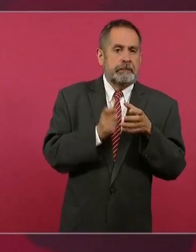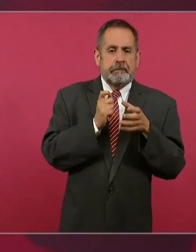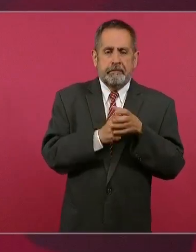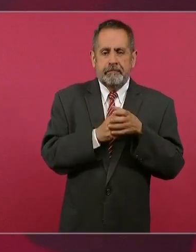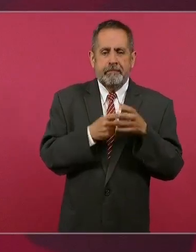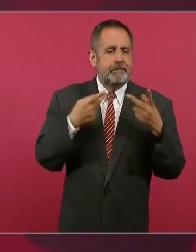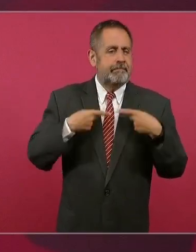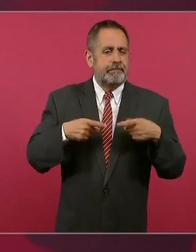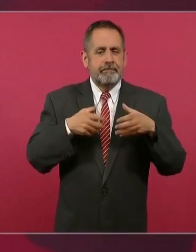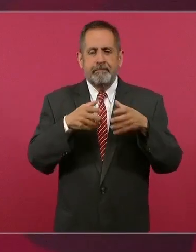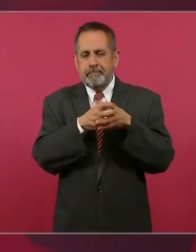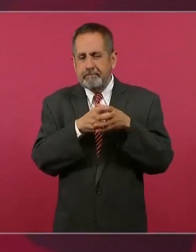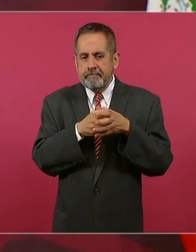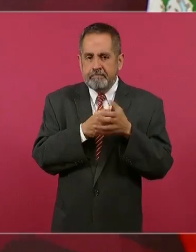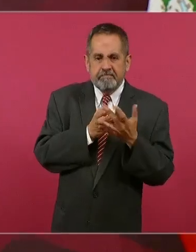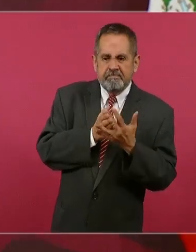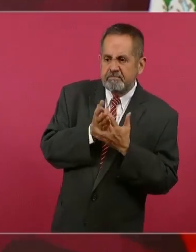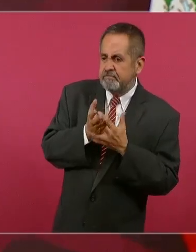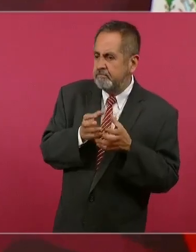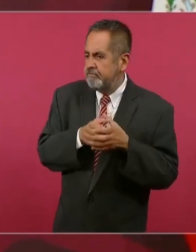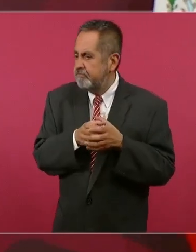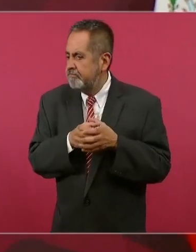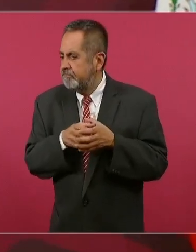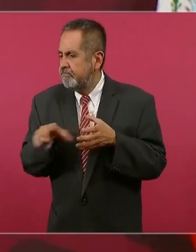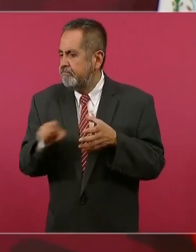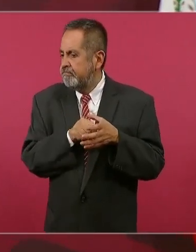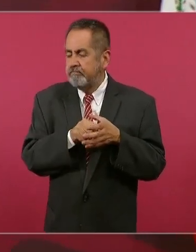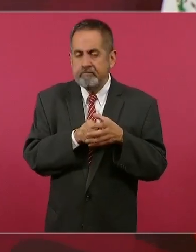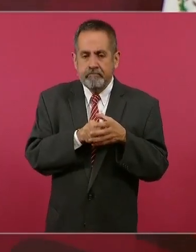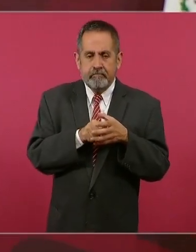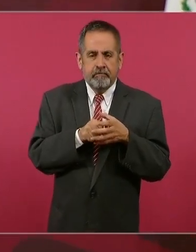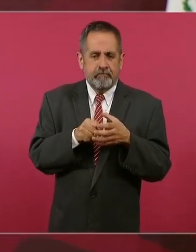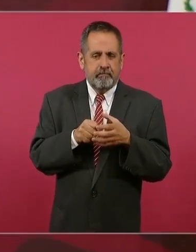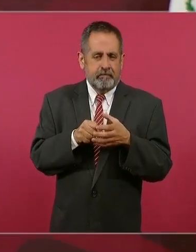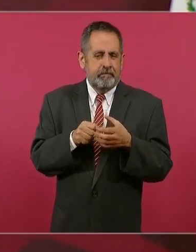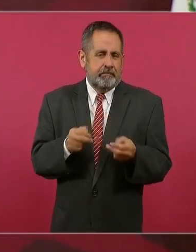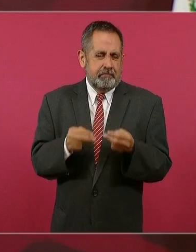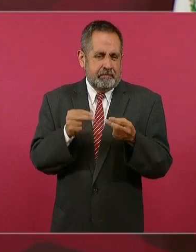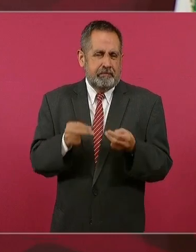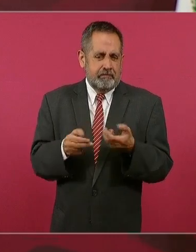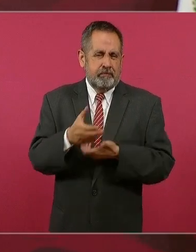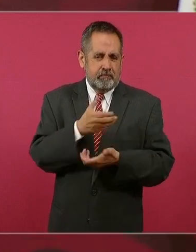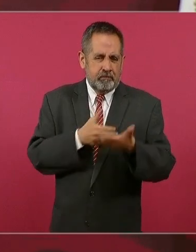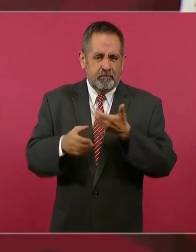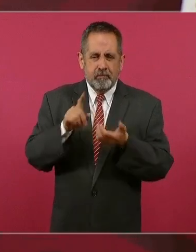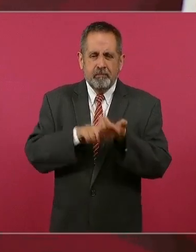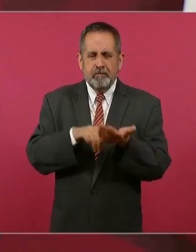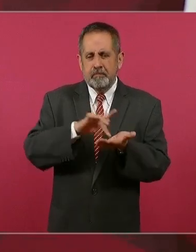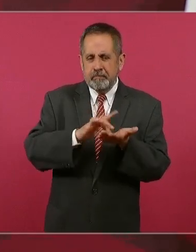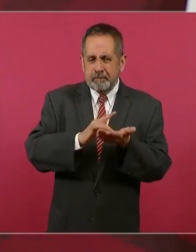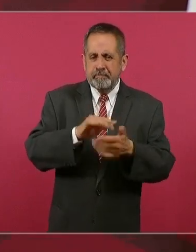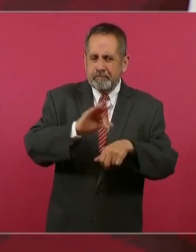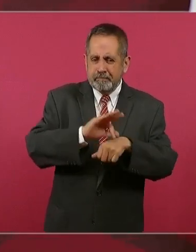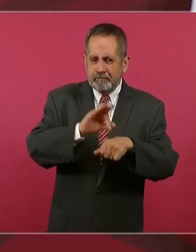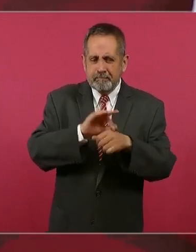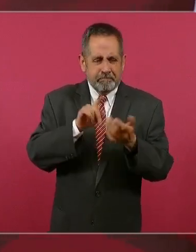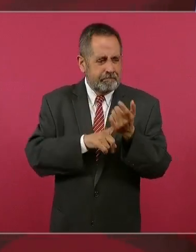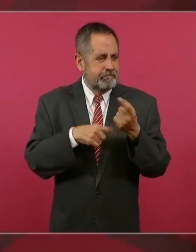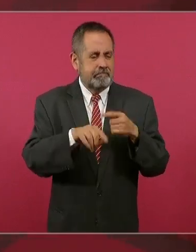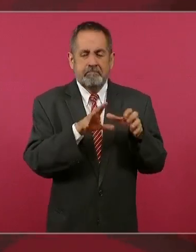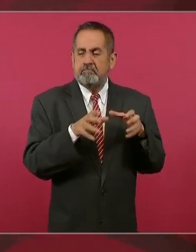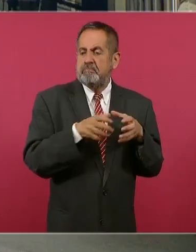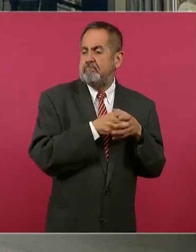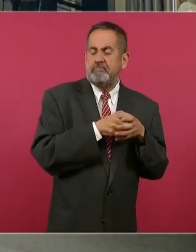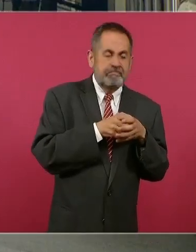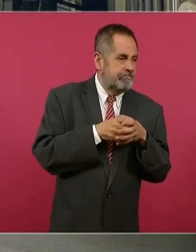de gente que está metida en el comercio de los medicamentos,